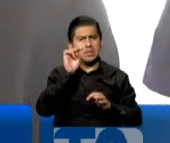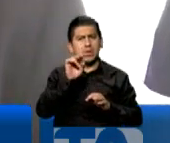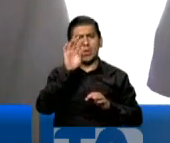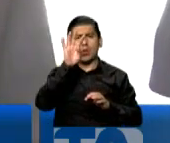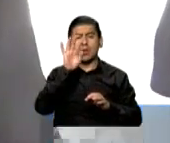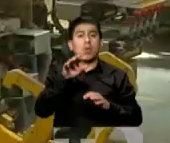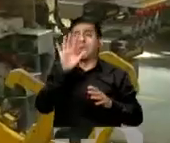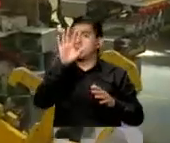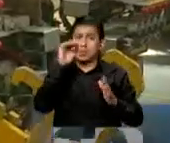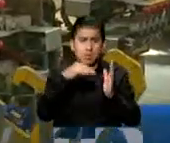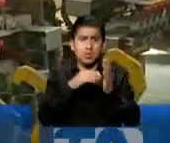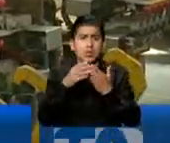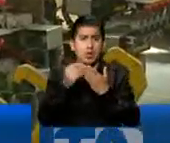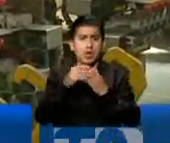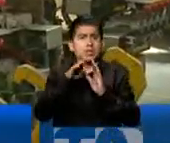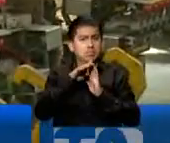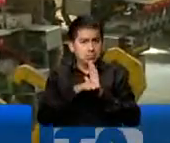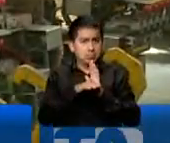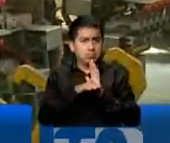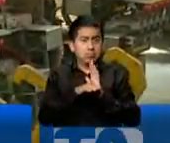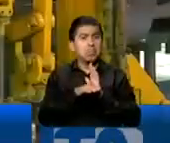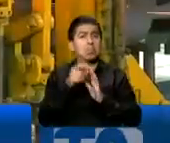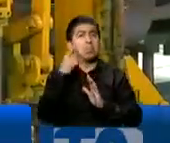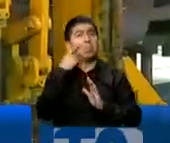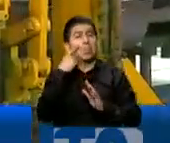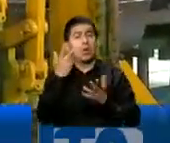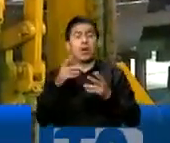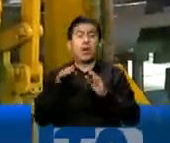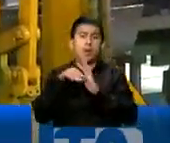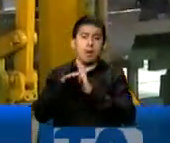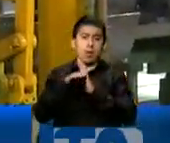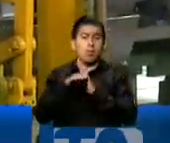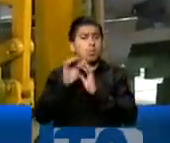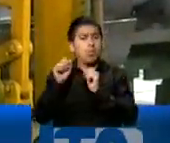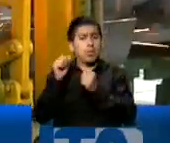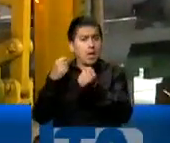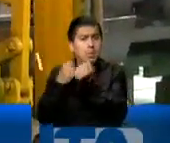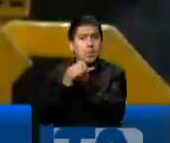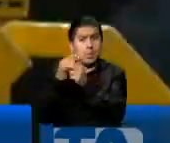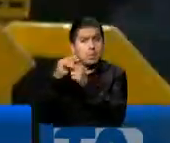$5.000 en la camioneta. Sobre el financiamiento, esperan que la banca pública y privada pueda